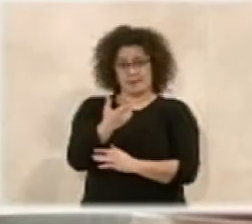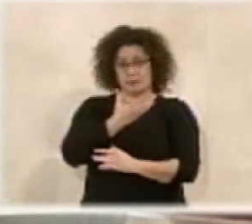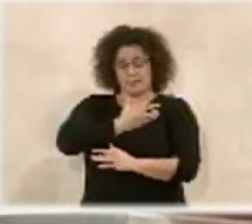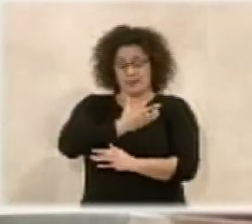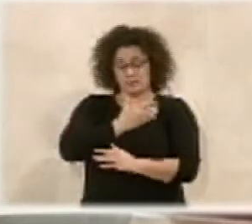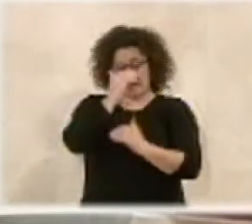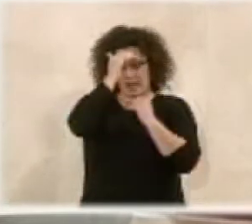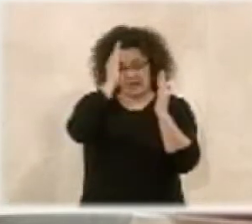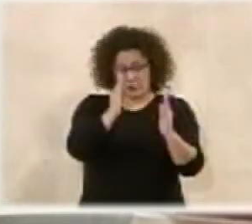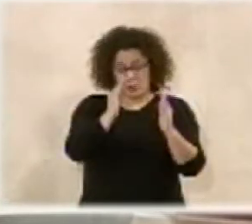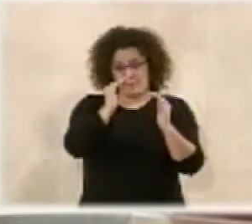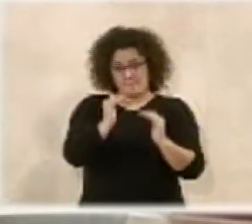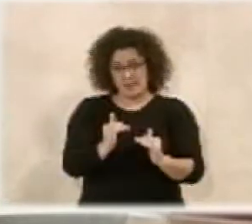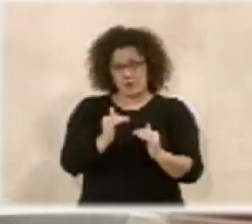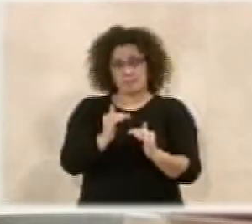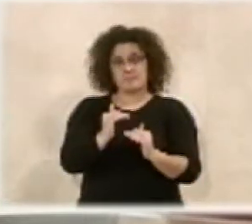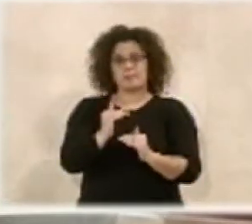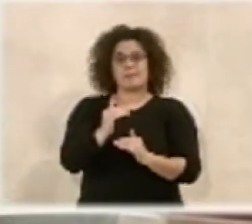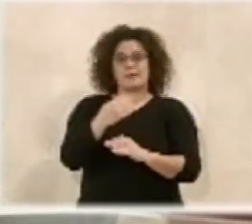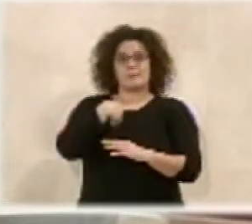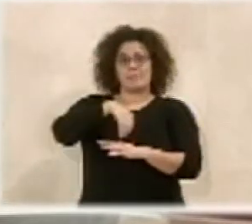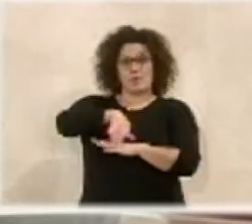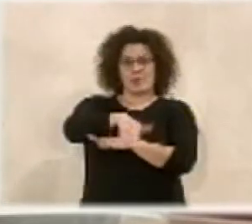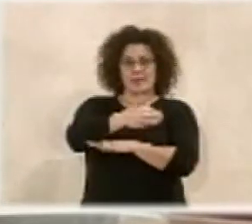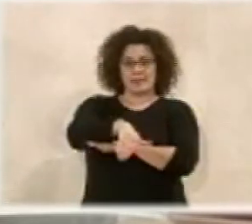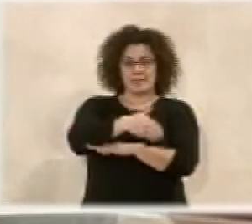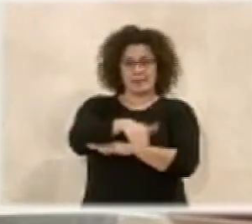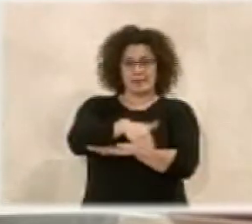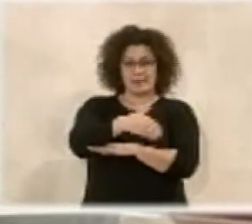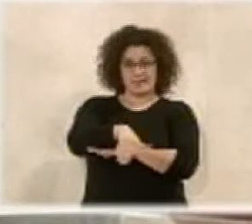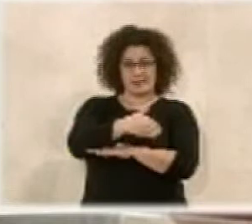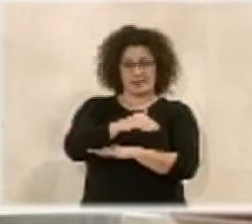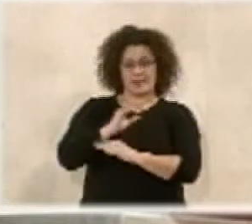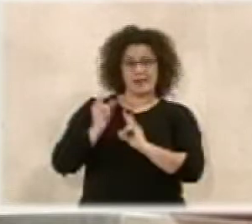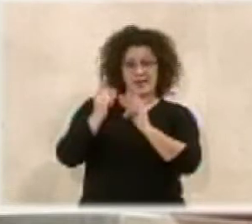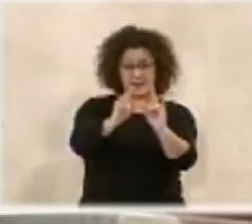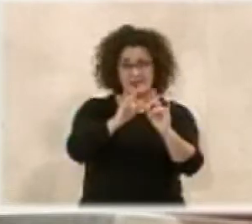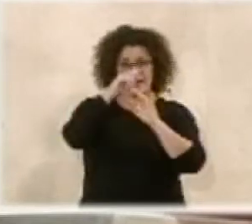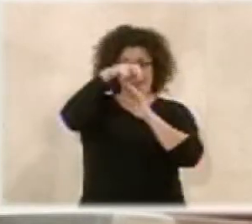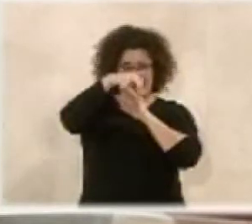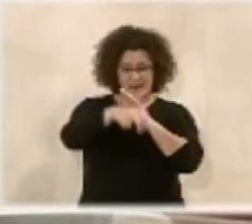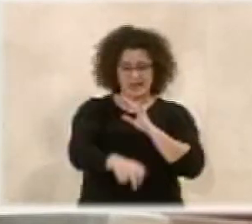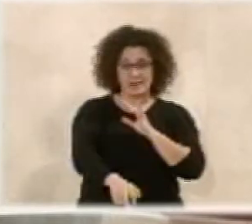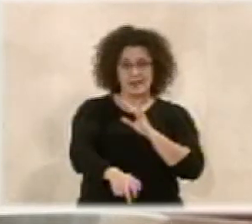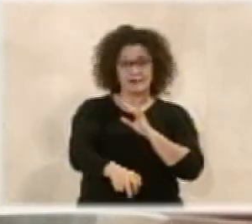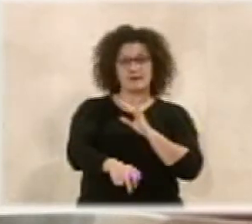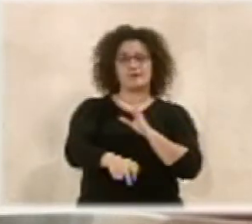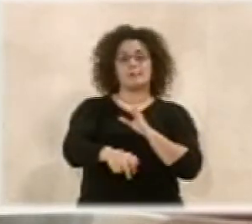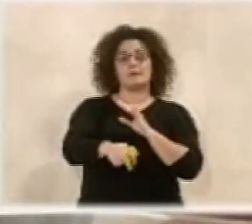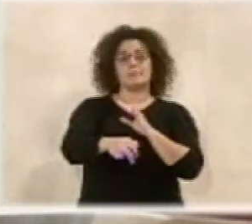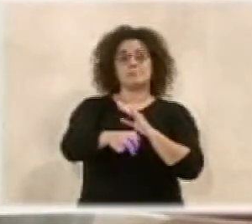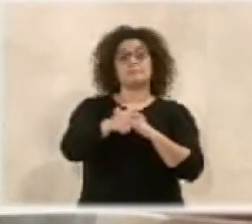desde el ayuntamiento, desde las instituciones, y son las calles, jardines, escaleras, y bueno, y si